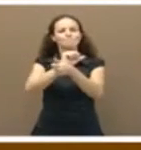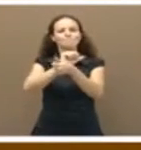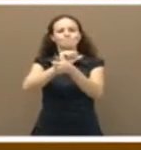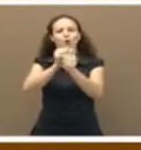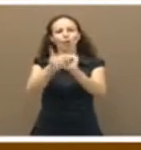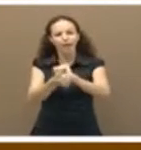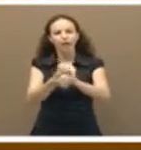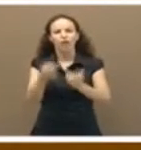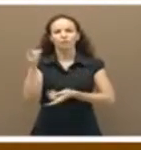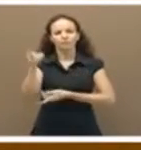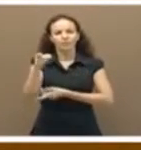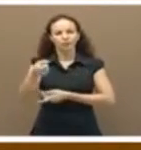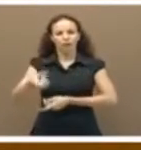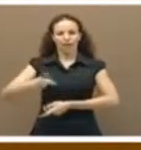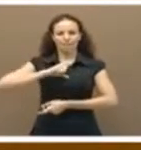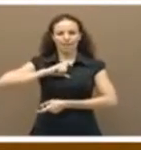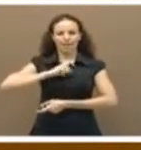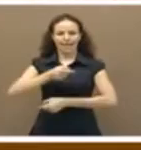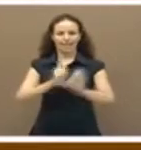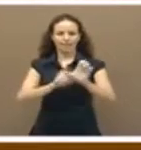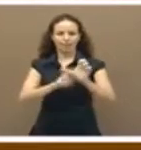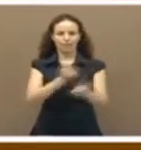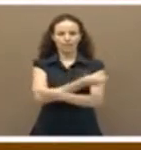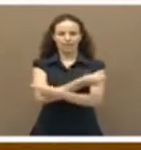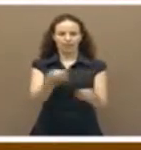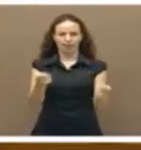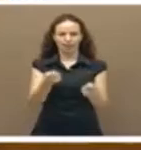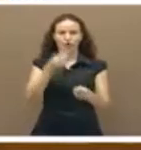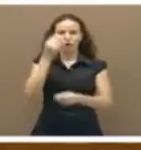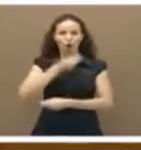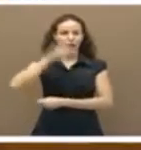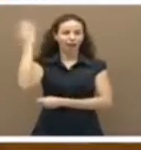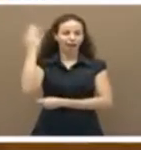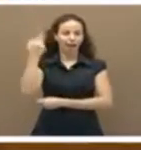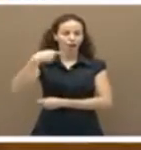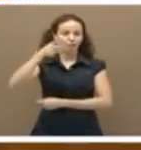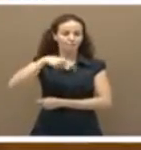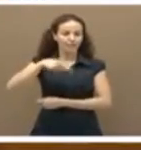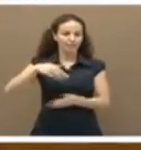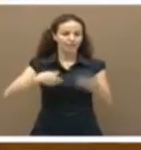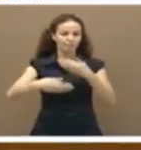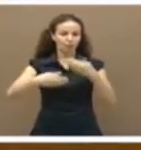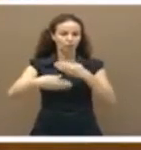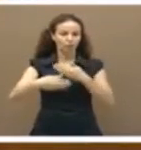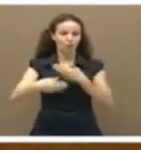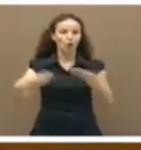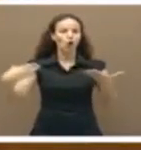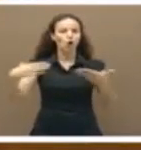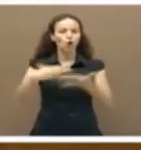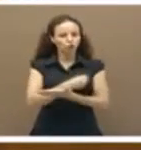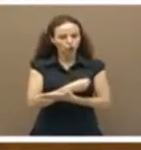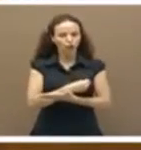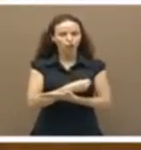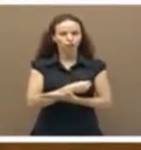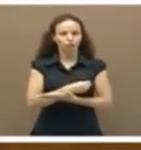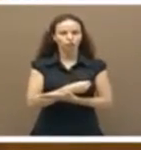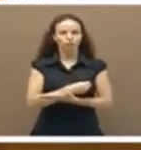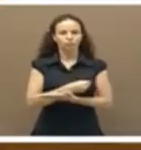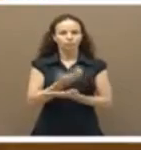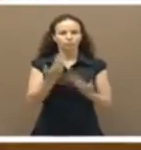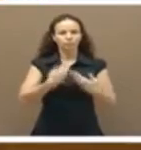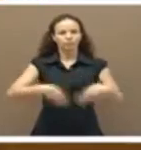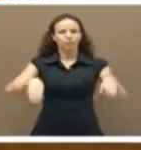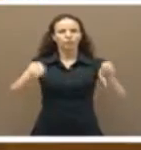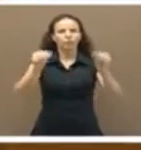hoy recibirán la Medalla de Extremadura. Ojalá que en los próximos meses estemos todos a la altura para hacer frente a